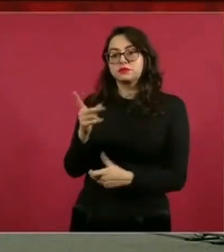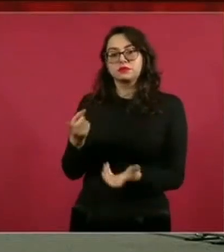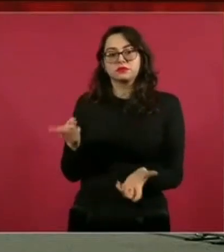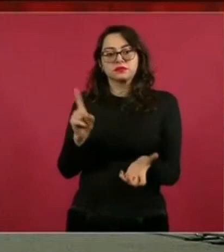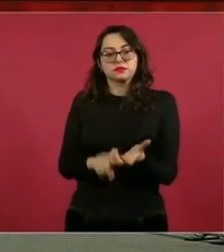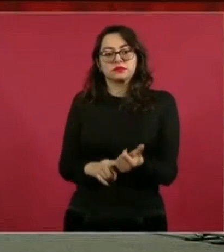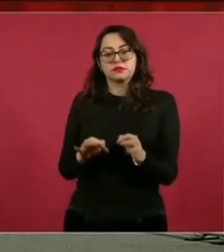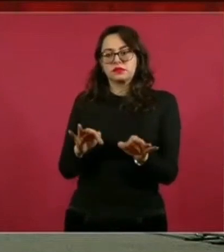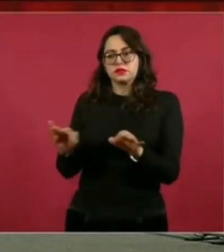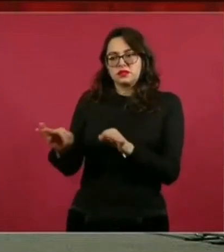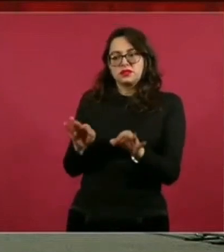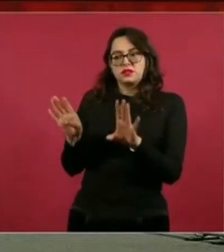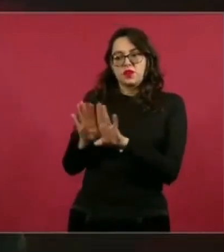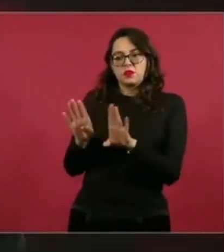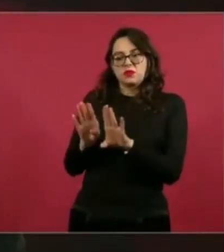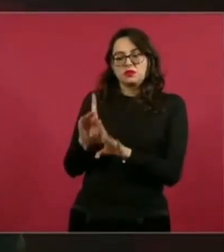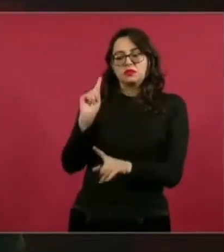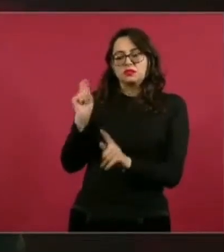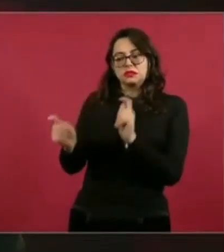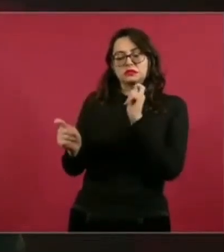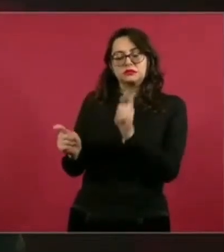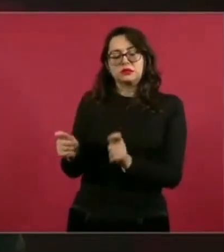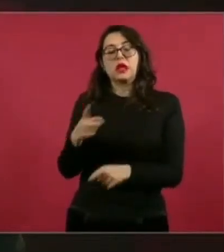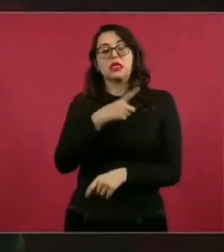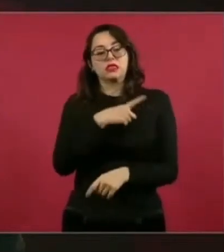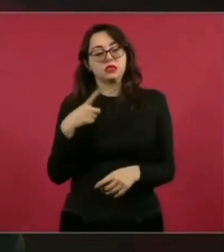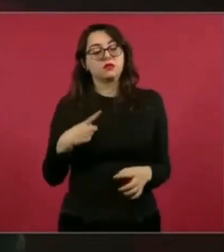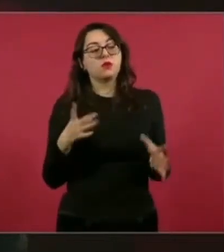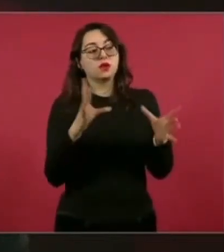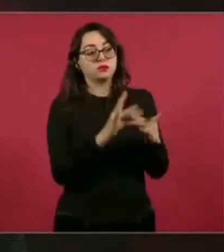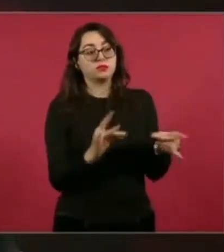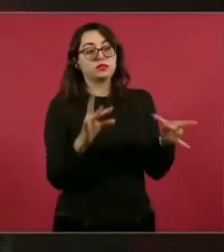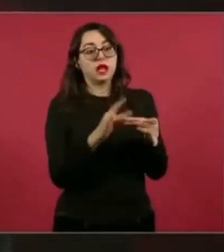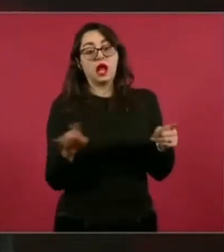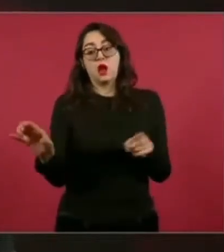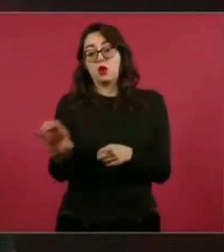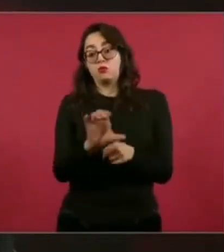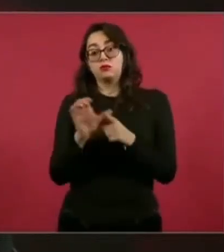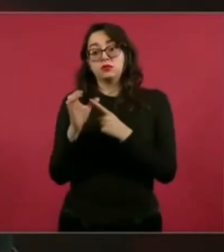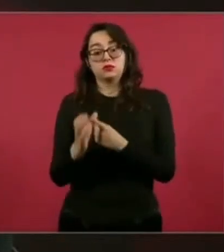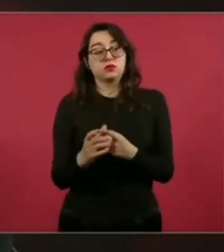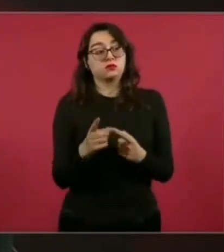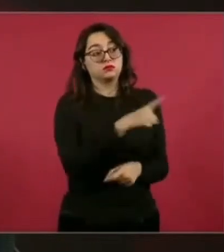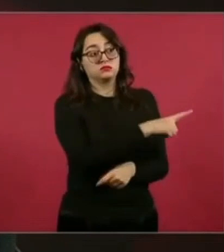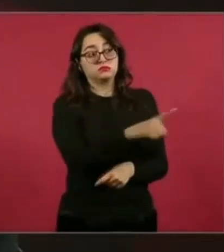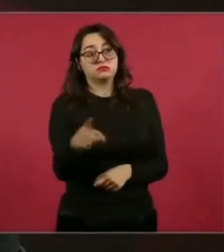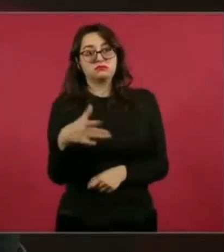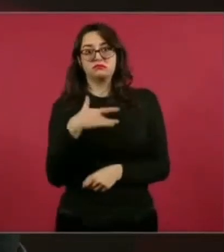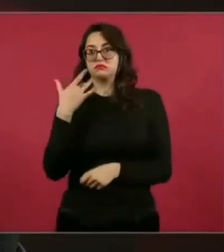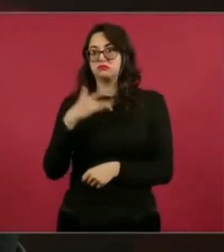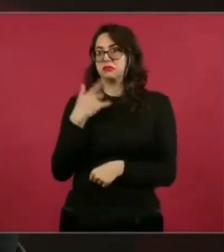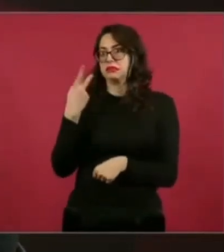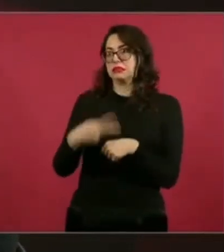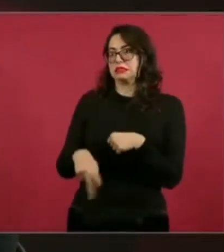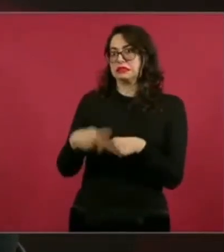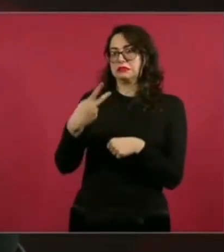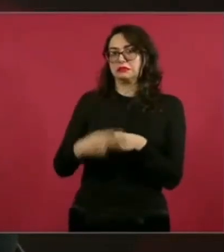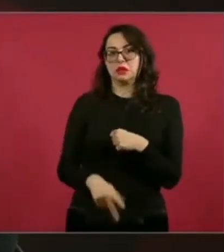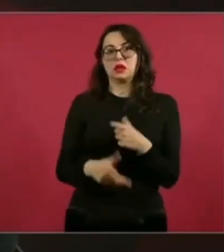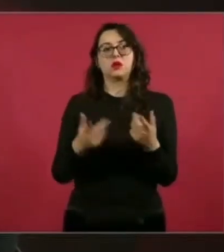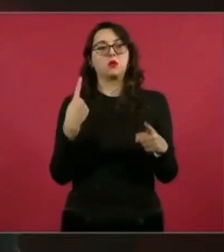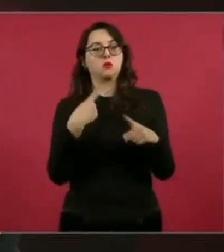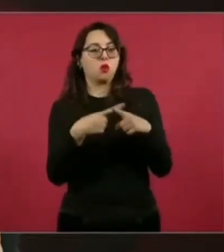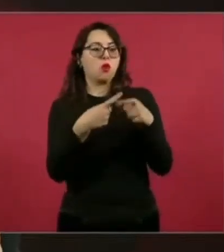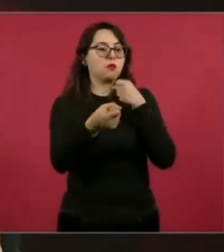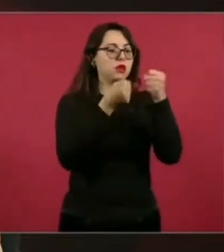trabajo de este instrumento, es un área que se encarga de proteger a las personas defensoras de derechos humanos y a los